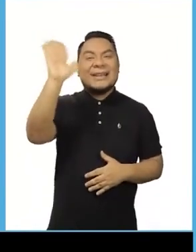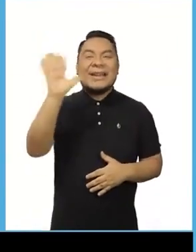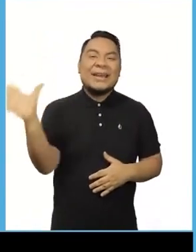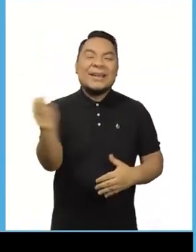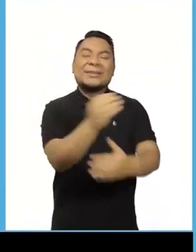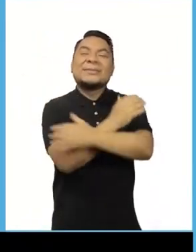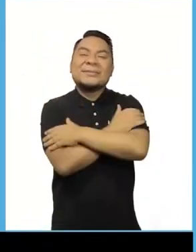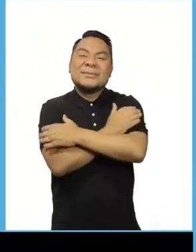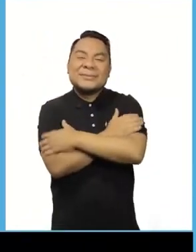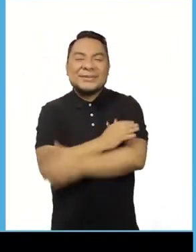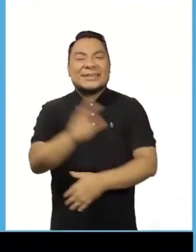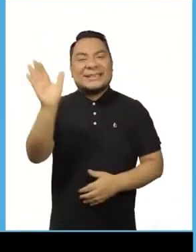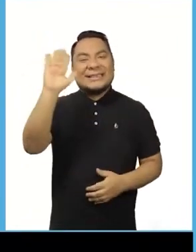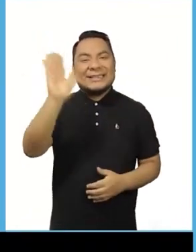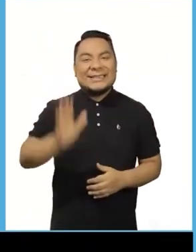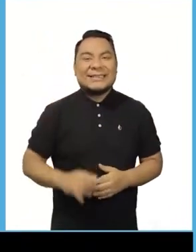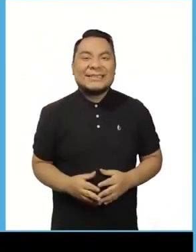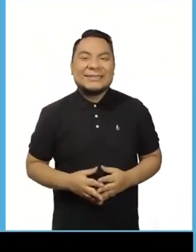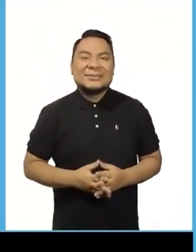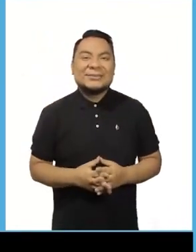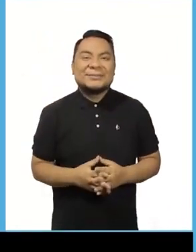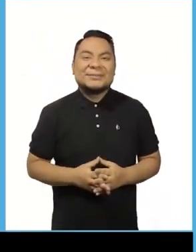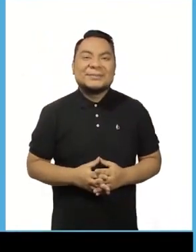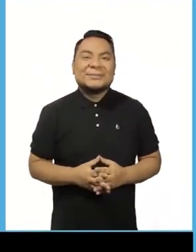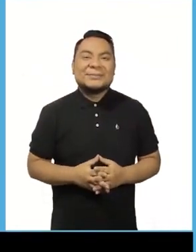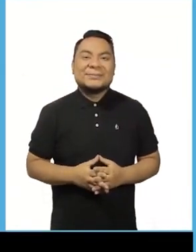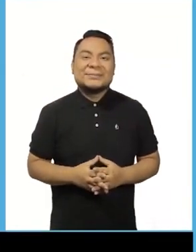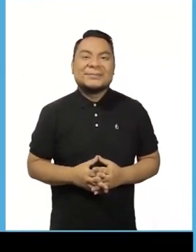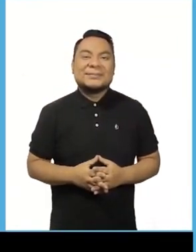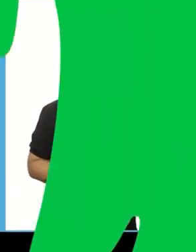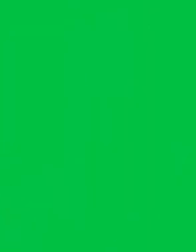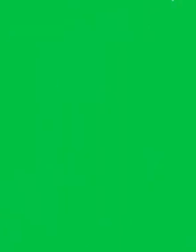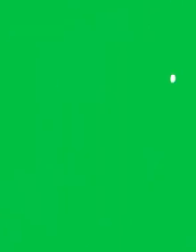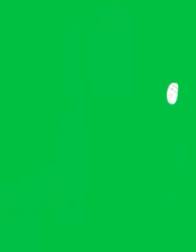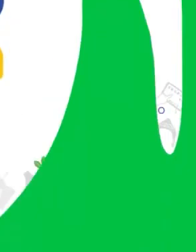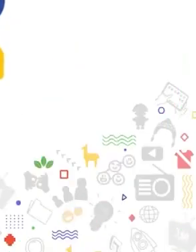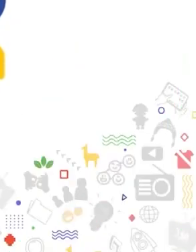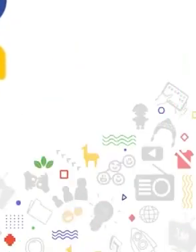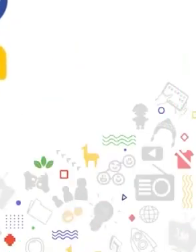Casa. ¡Chao! Tupananchiscama Masicuna.